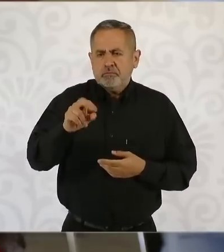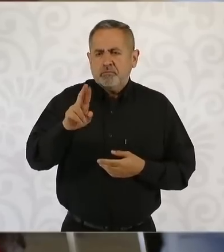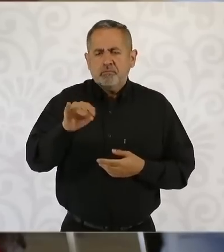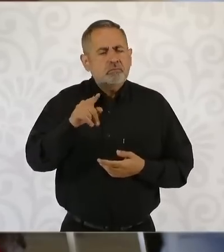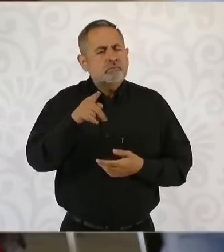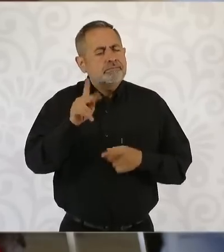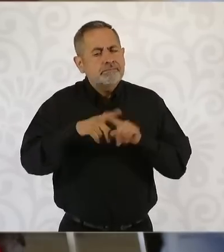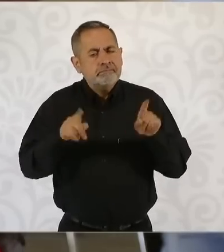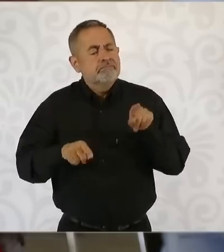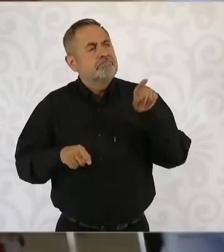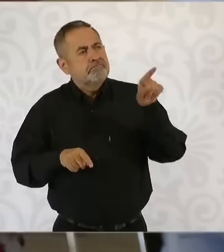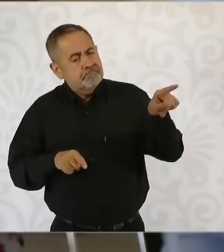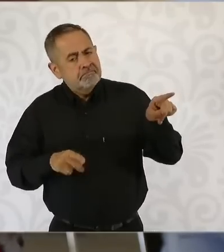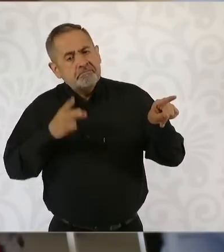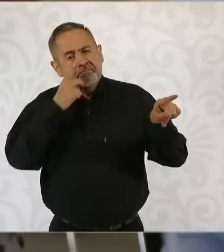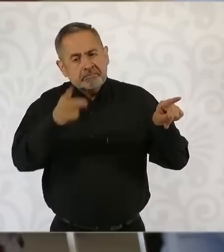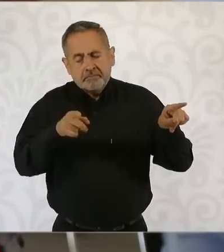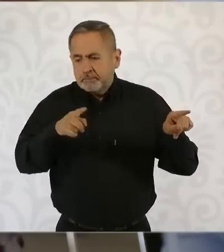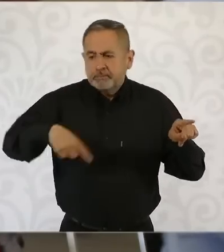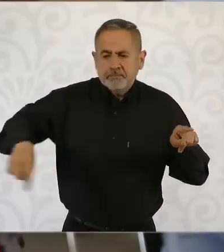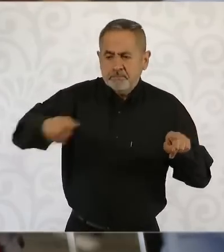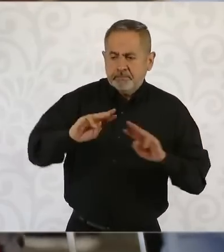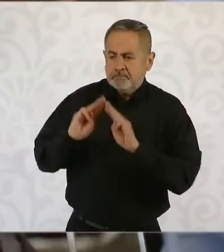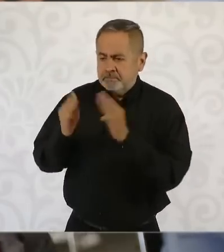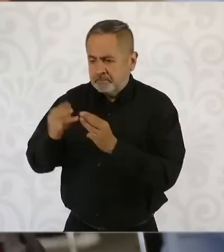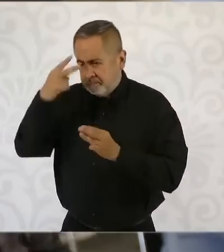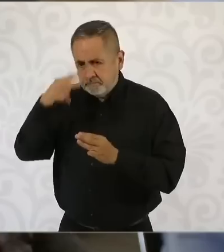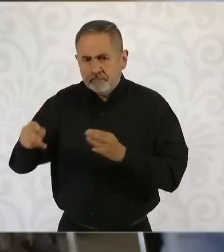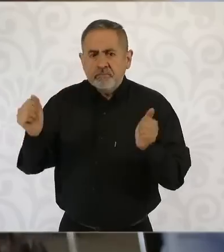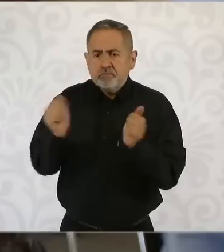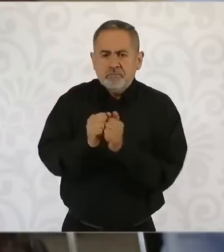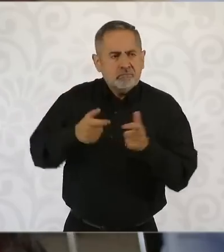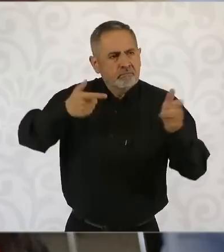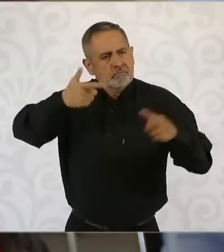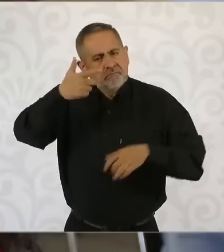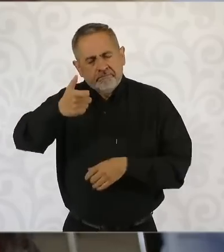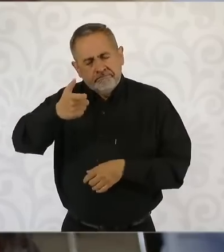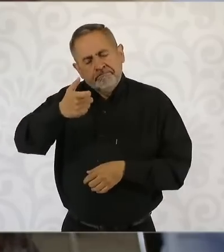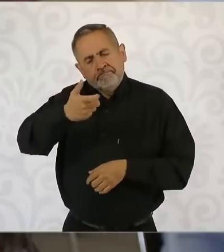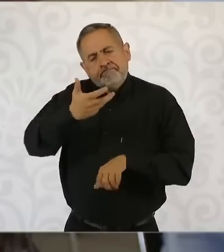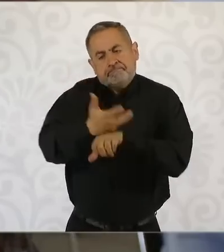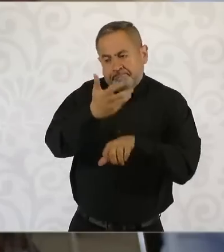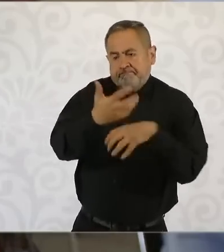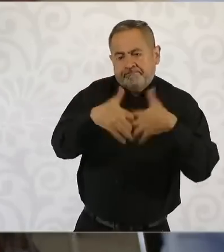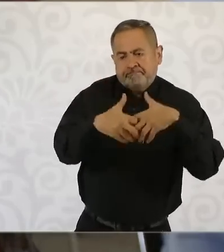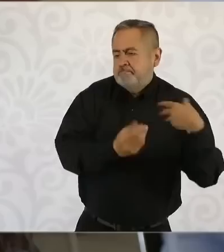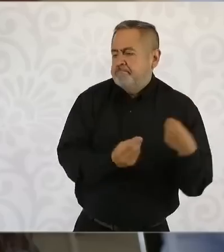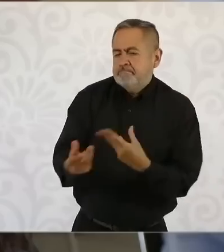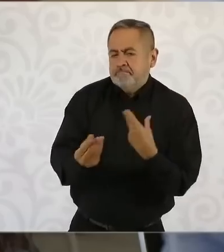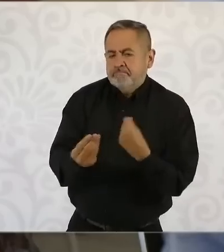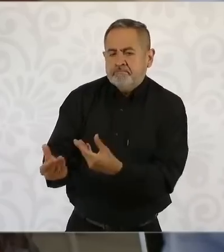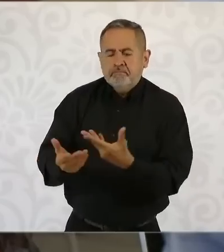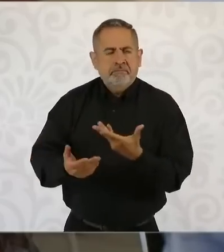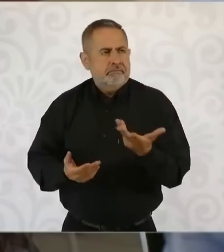que él reconoce que los cárteles mexicanos operan con armas que son fabricadas en Estados